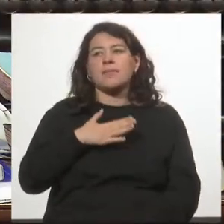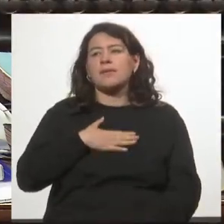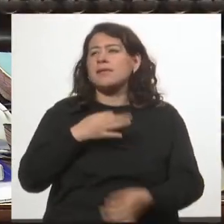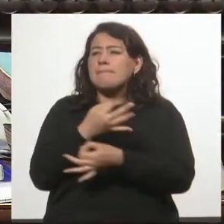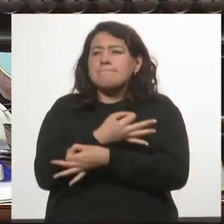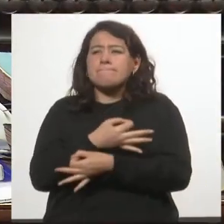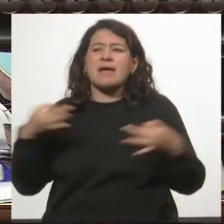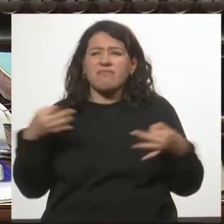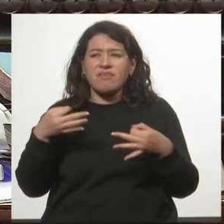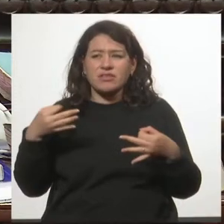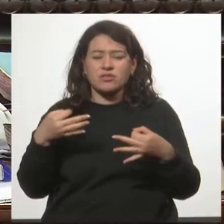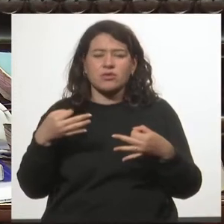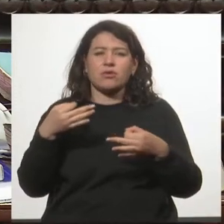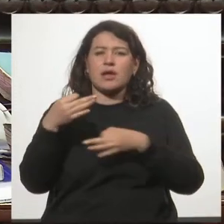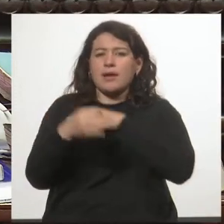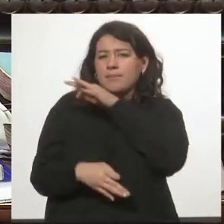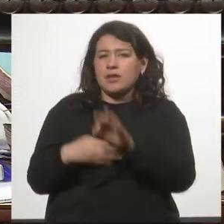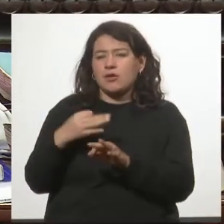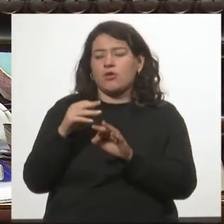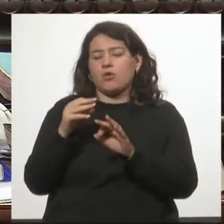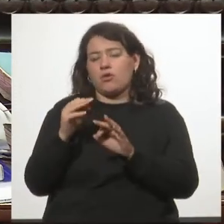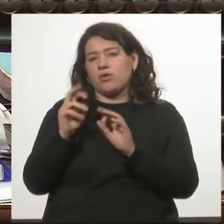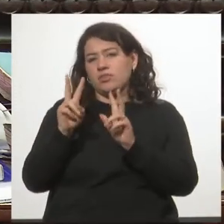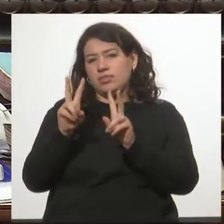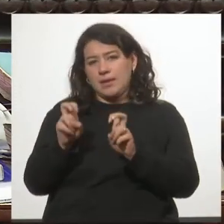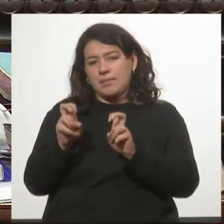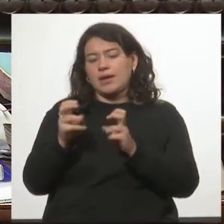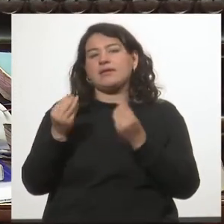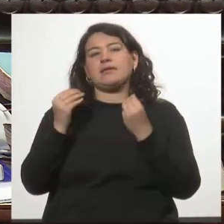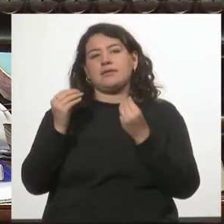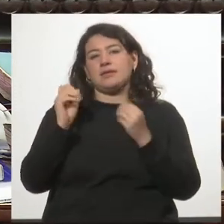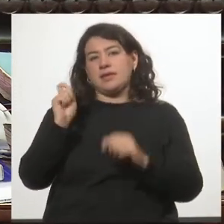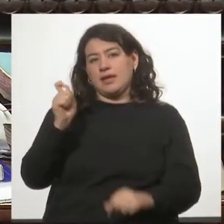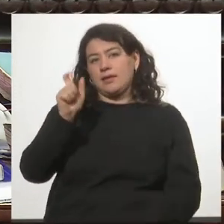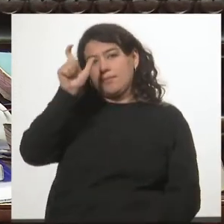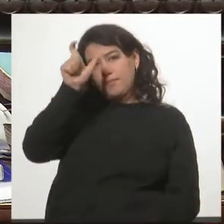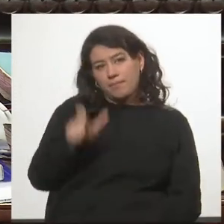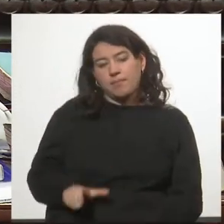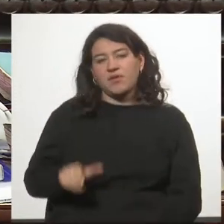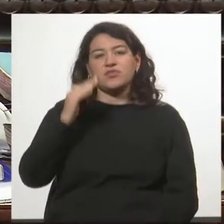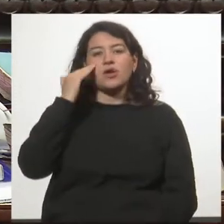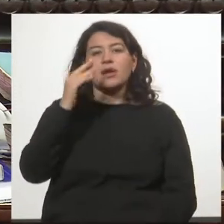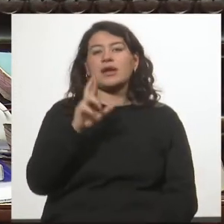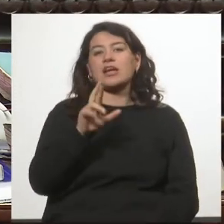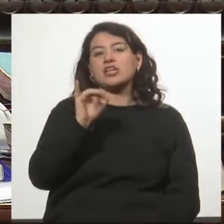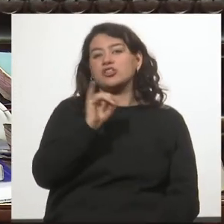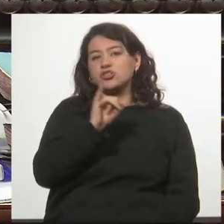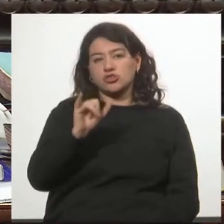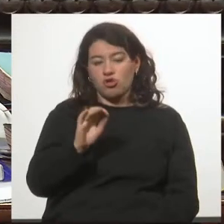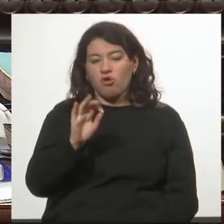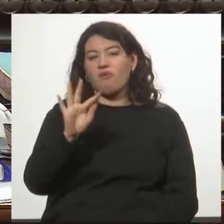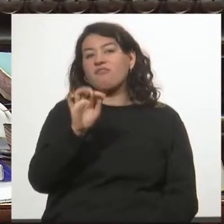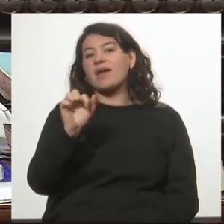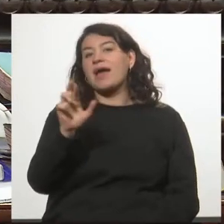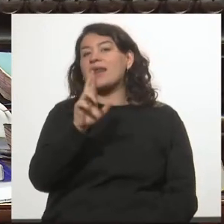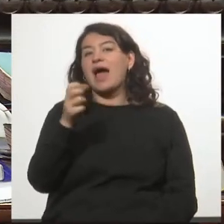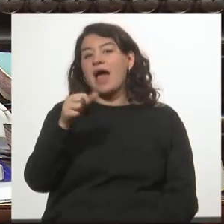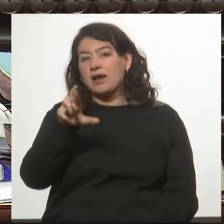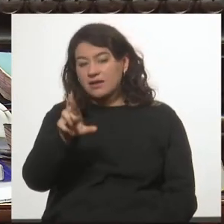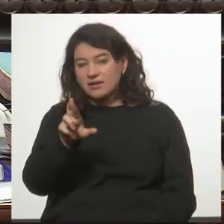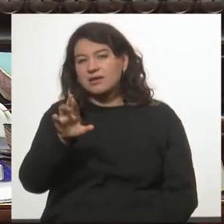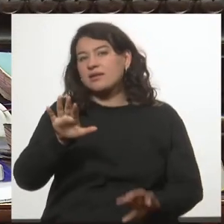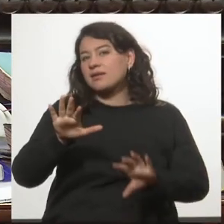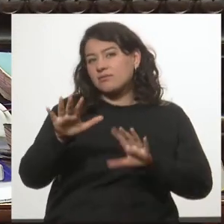todas las cualidades del estado de derecho que es el profesor rizo ferrán que es uno de los presupuestos del estado de